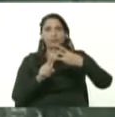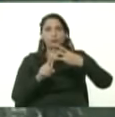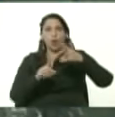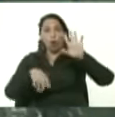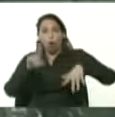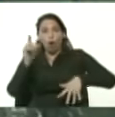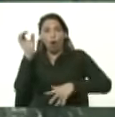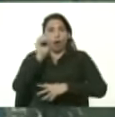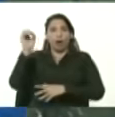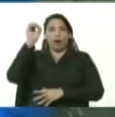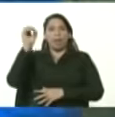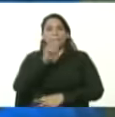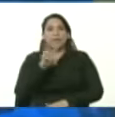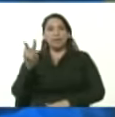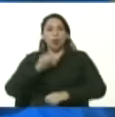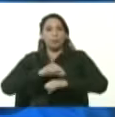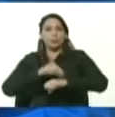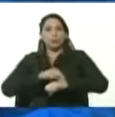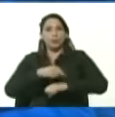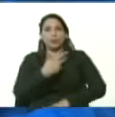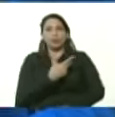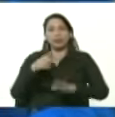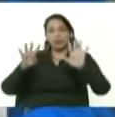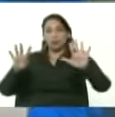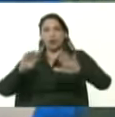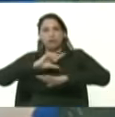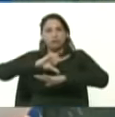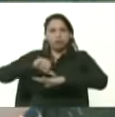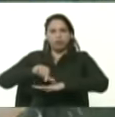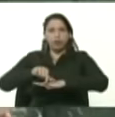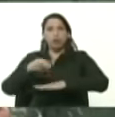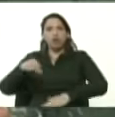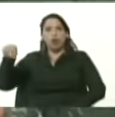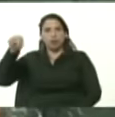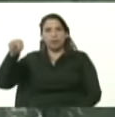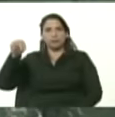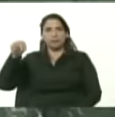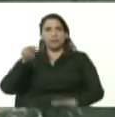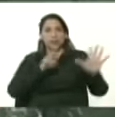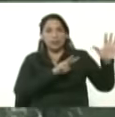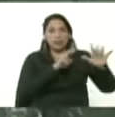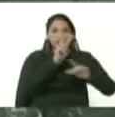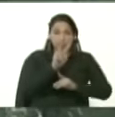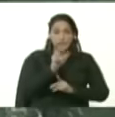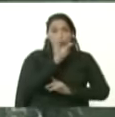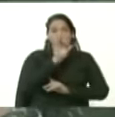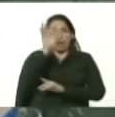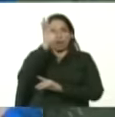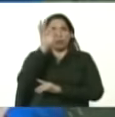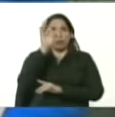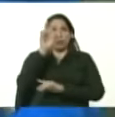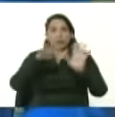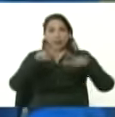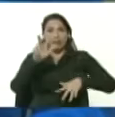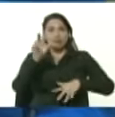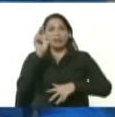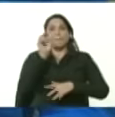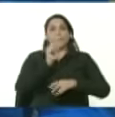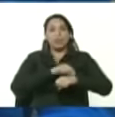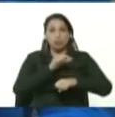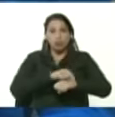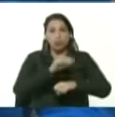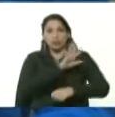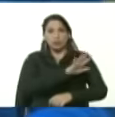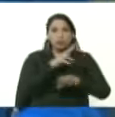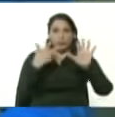11 grados, 22 minutos, 39 segundos al norte. 72 grados, 13 minutos,